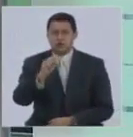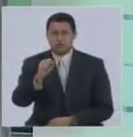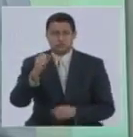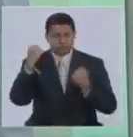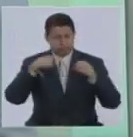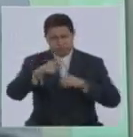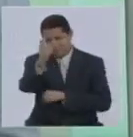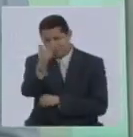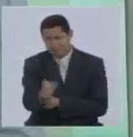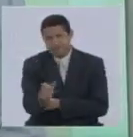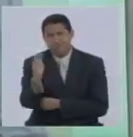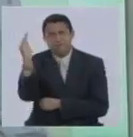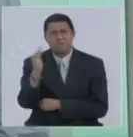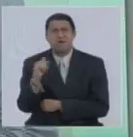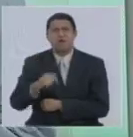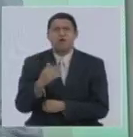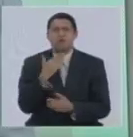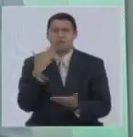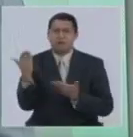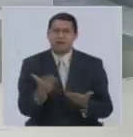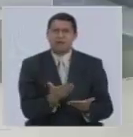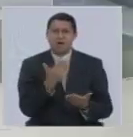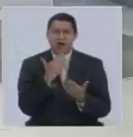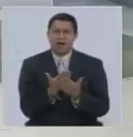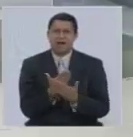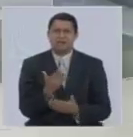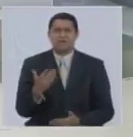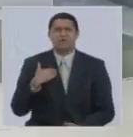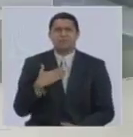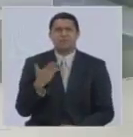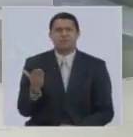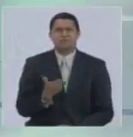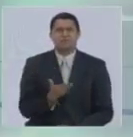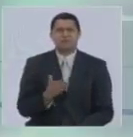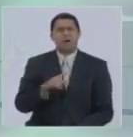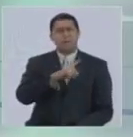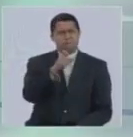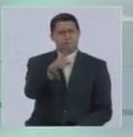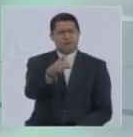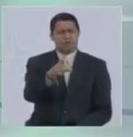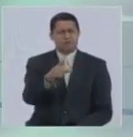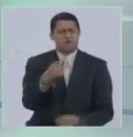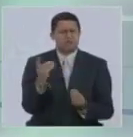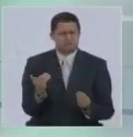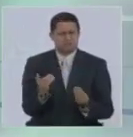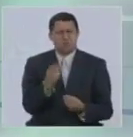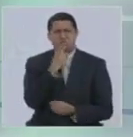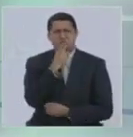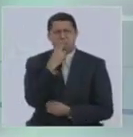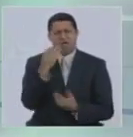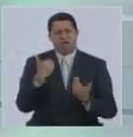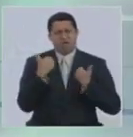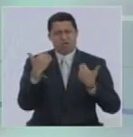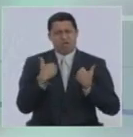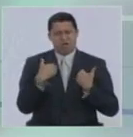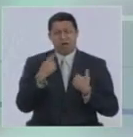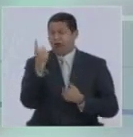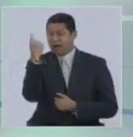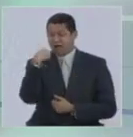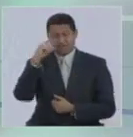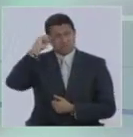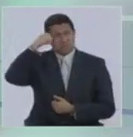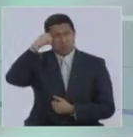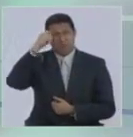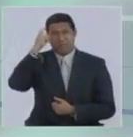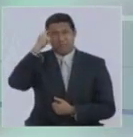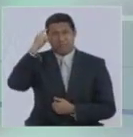entrenador personal, que ya está conmigo. Bienvenido, gracias por acompañarme. Gracias por la invitación. Bien, quisiera saber cómo afecta el tabaquismo a propósito de que ayer se conmemoró